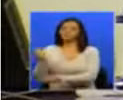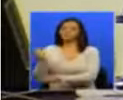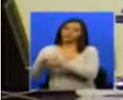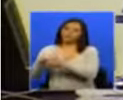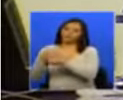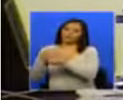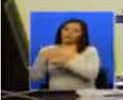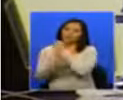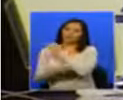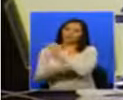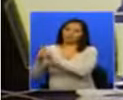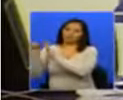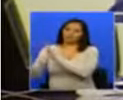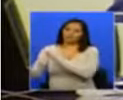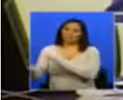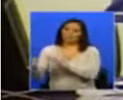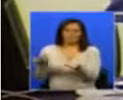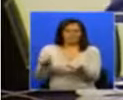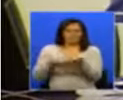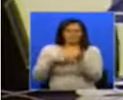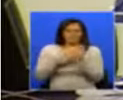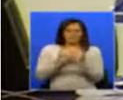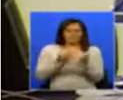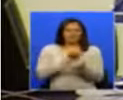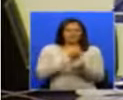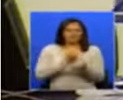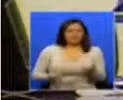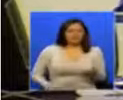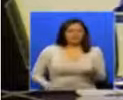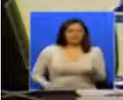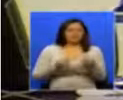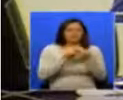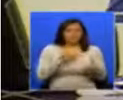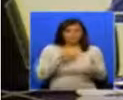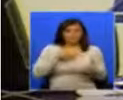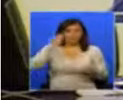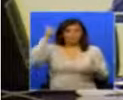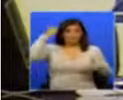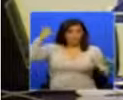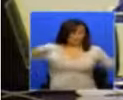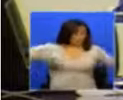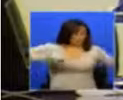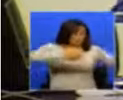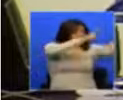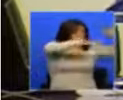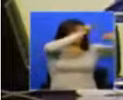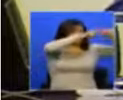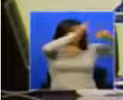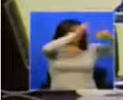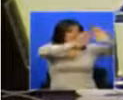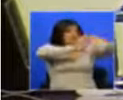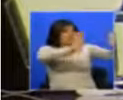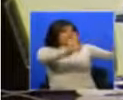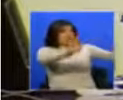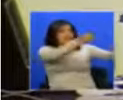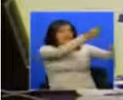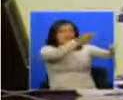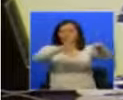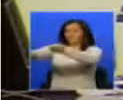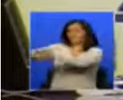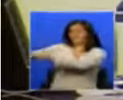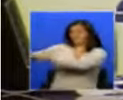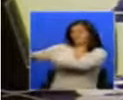porque era sacrificar ahorro, sacrificar inversión, sacrificar activos, privatizarlos. Perdíamos como